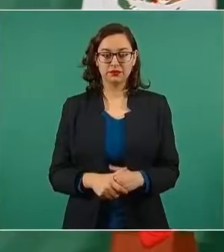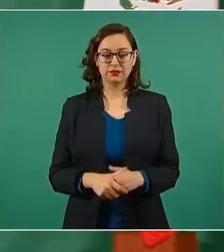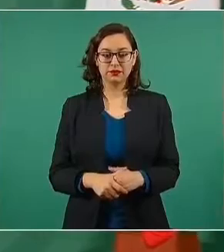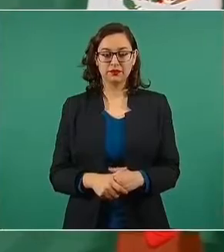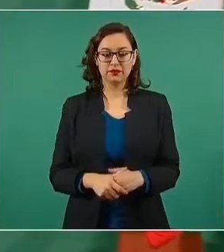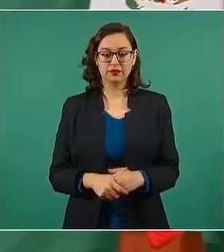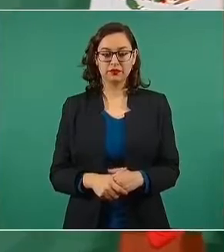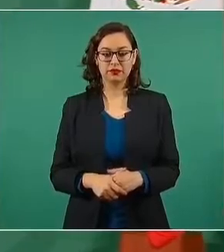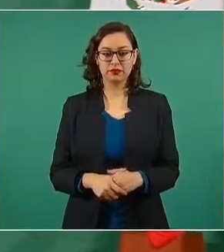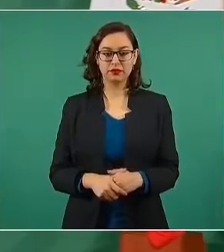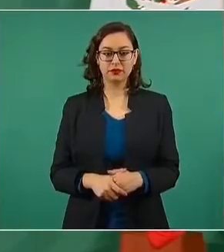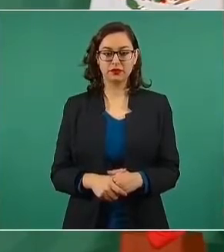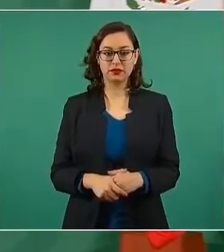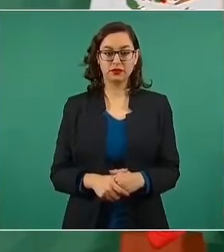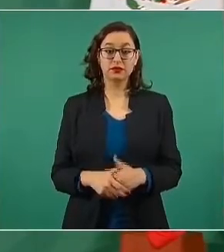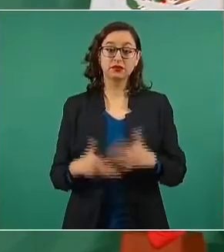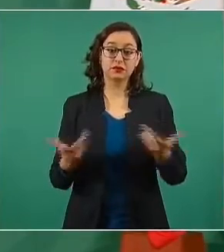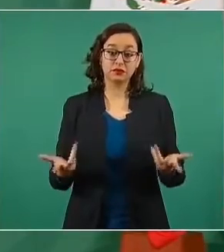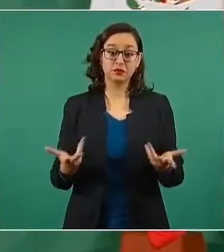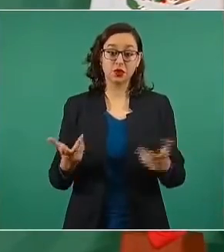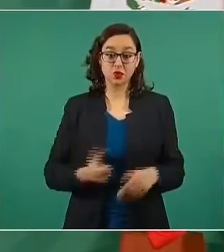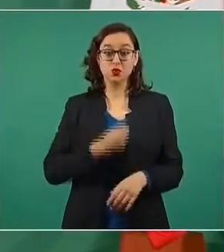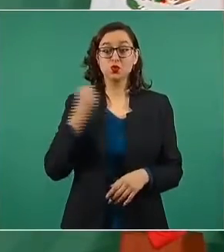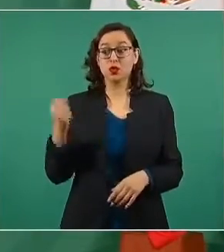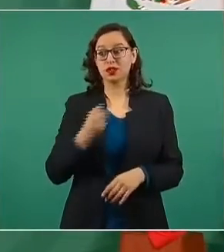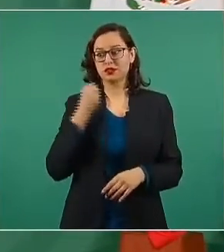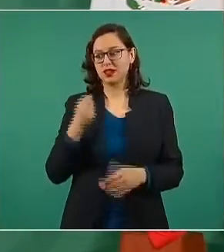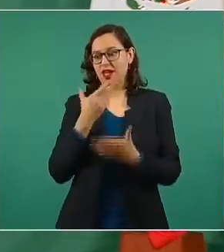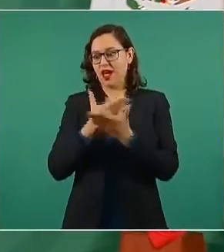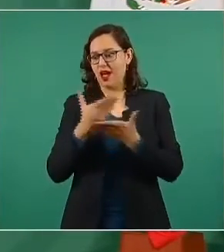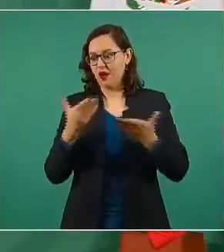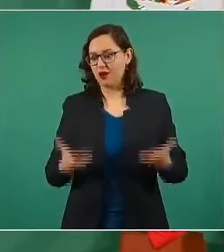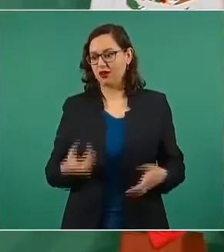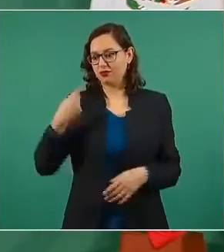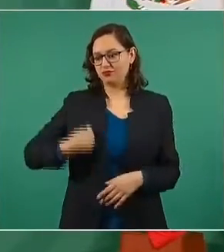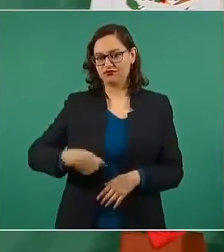ahora tenemos manera de replicar.